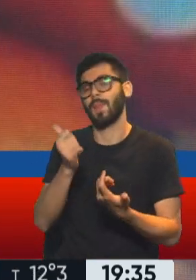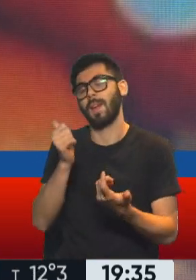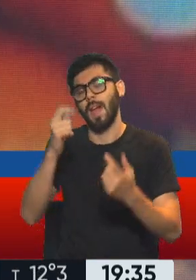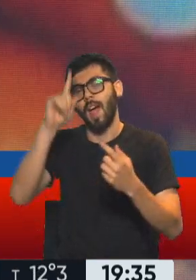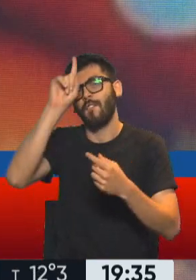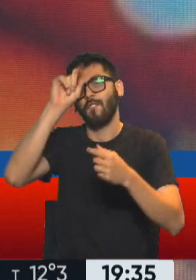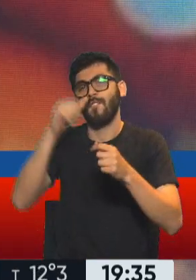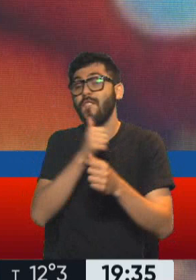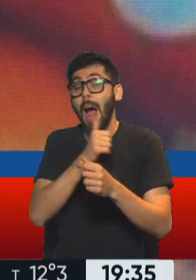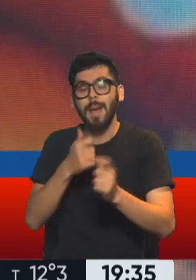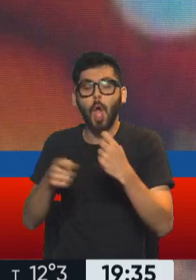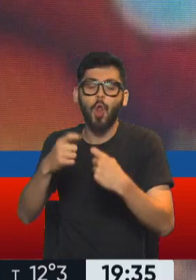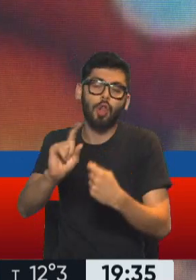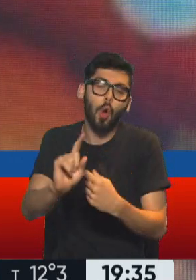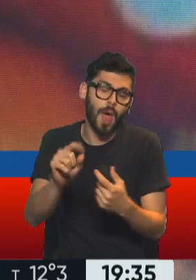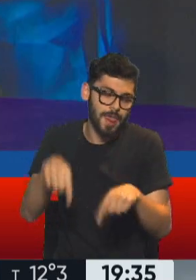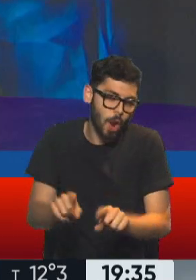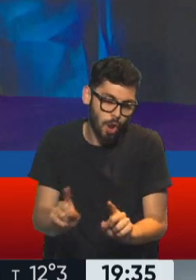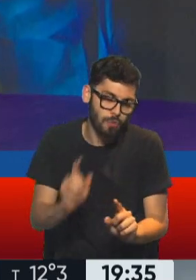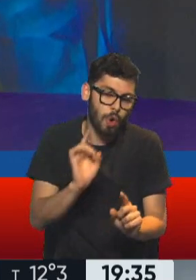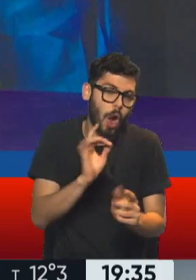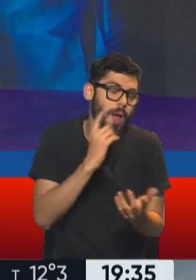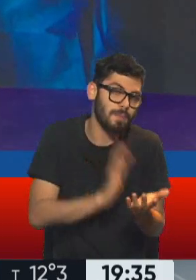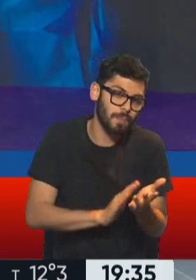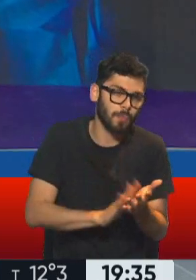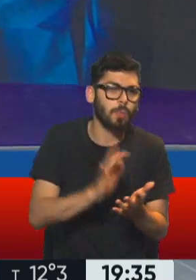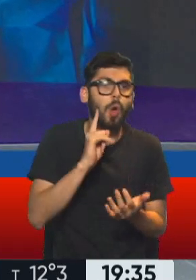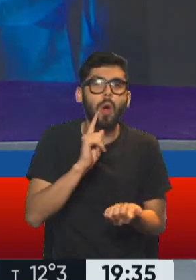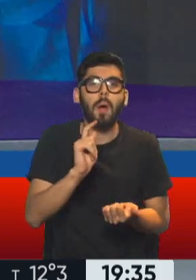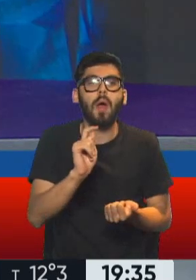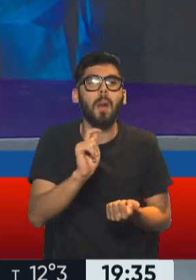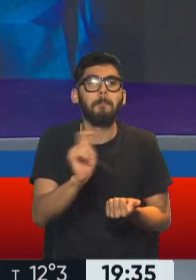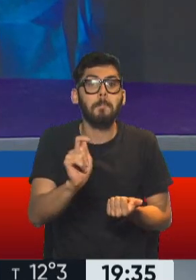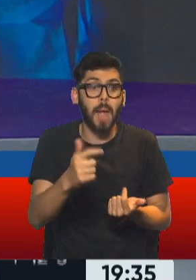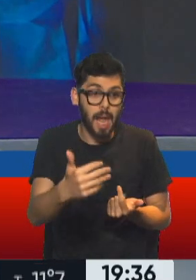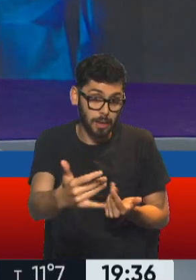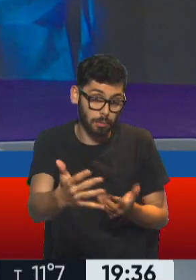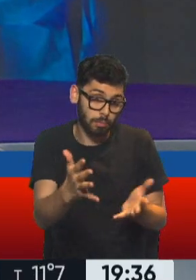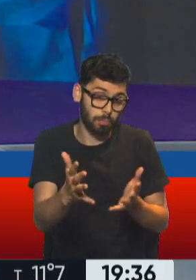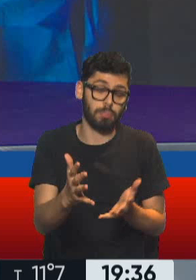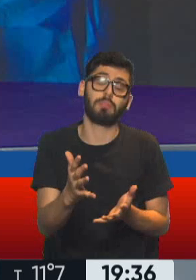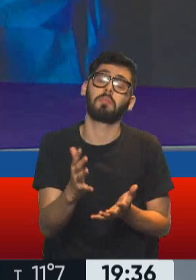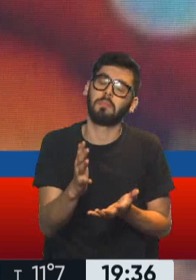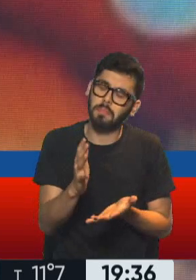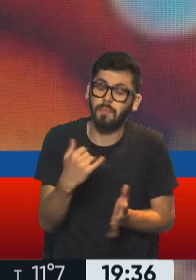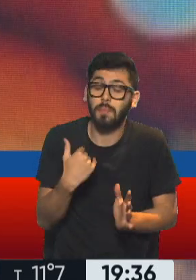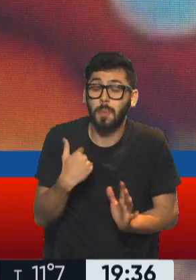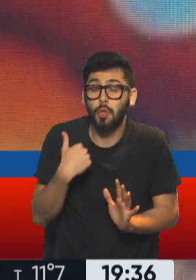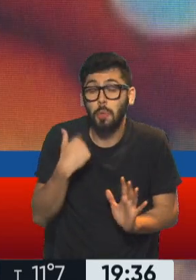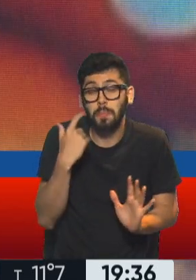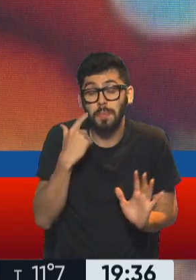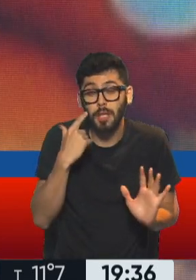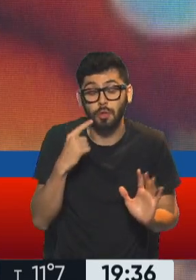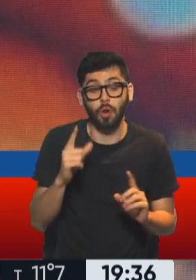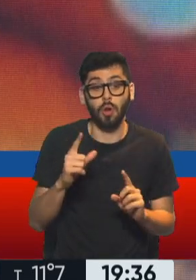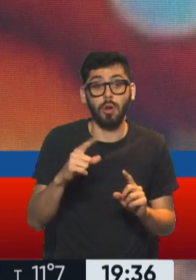farmacia. Hablemos, esto todavía ni ha sido publicado. Hablemos de meses. Hablemos de un par de meses. Sí, yo le diría que yo calculo que el